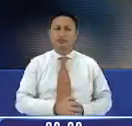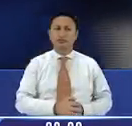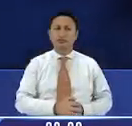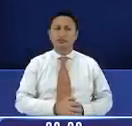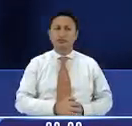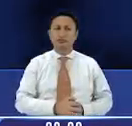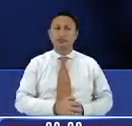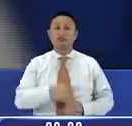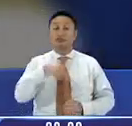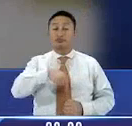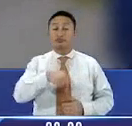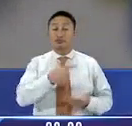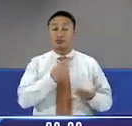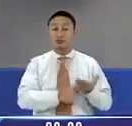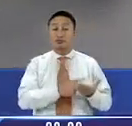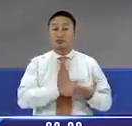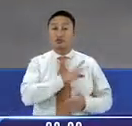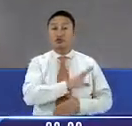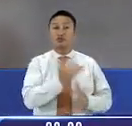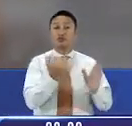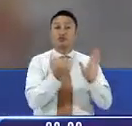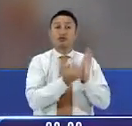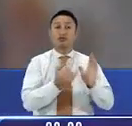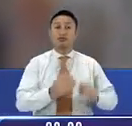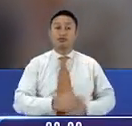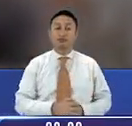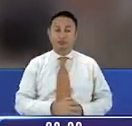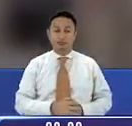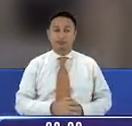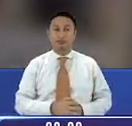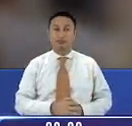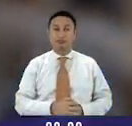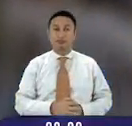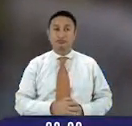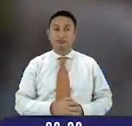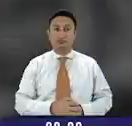respectivo análisis de identificación. Informó Marilyn Jaramillo.